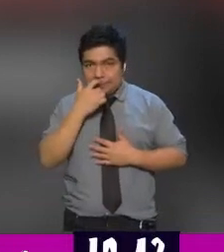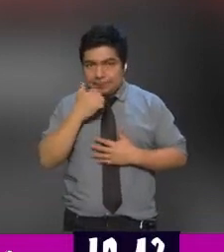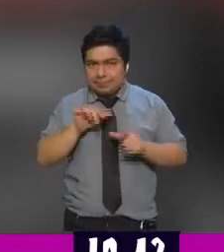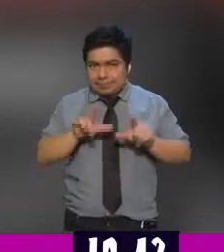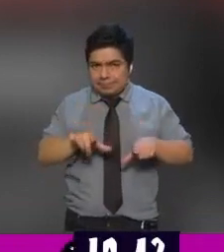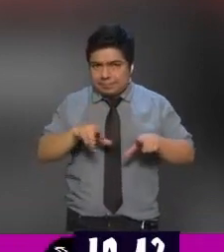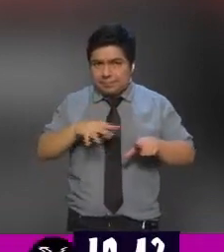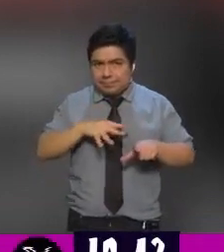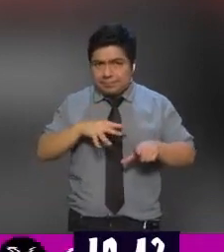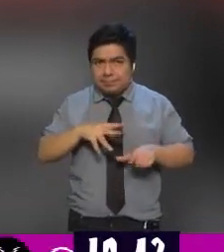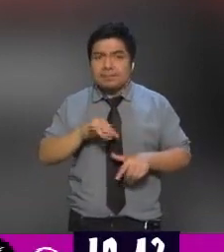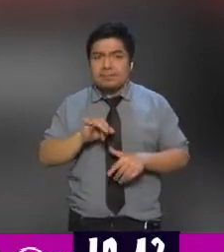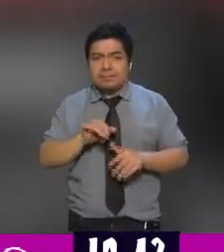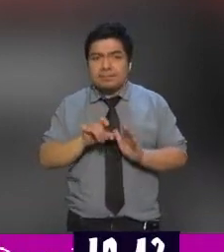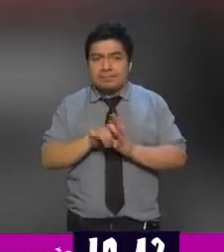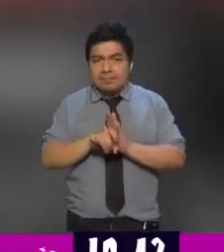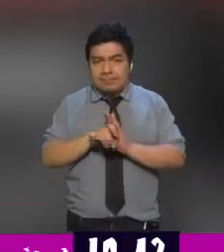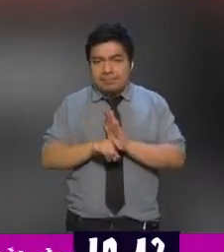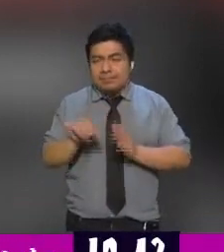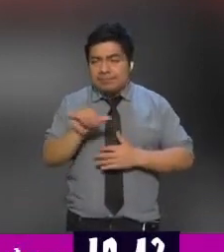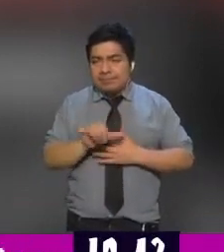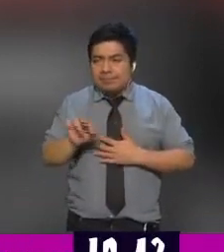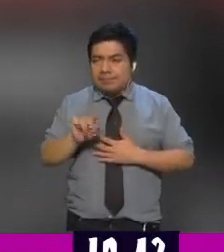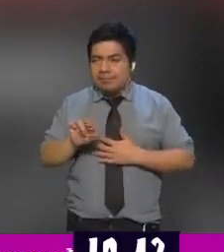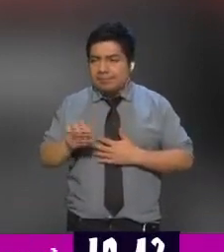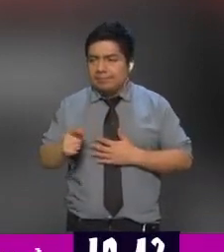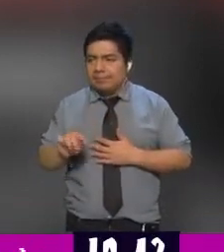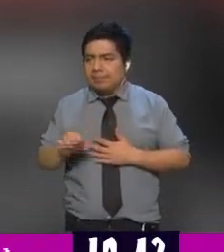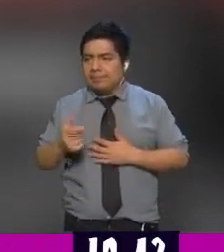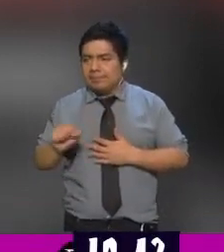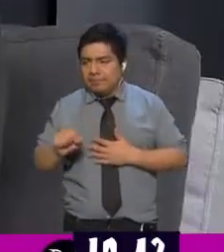obra? Sí, estamos en Instagram como @tristestigres,